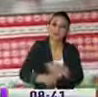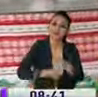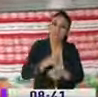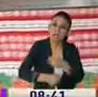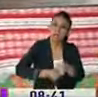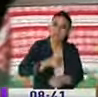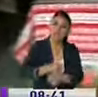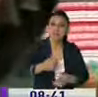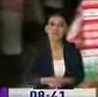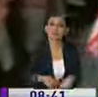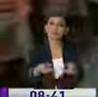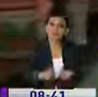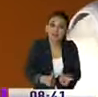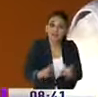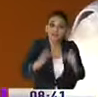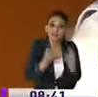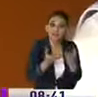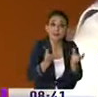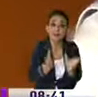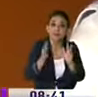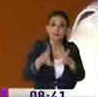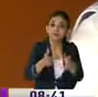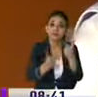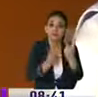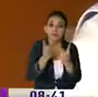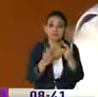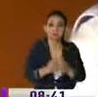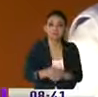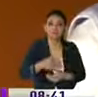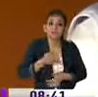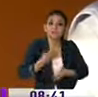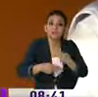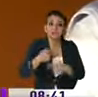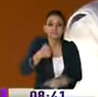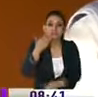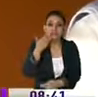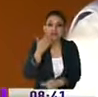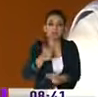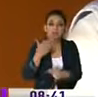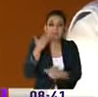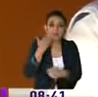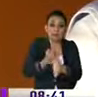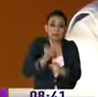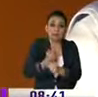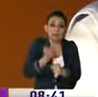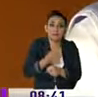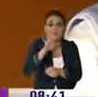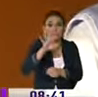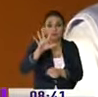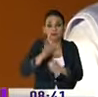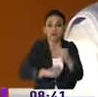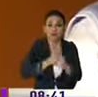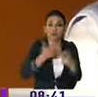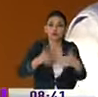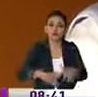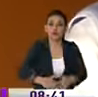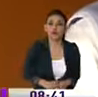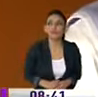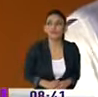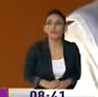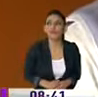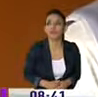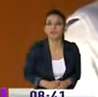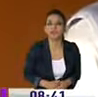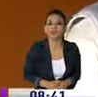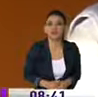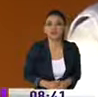más que todo es familiar. Bueno, el negocio es de mi mami. Mi mami ya trabaja aquí 45 años. Toda la vida